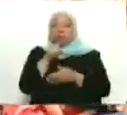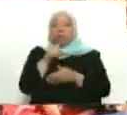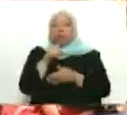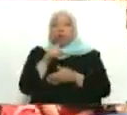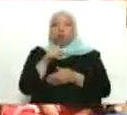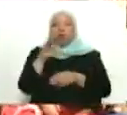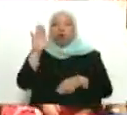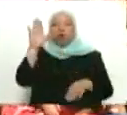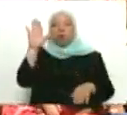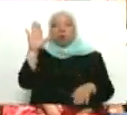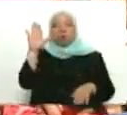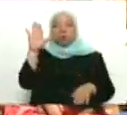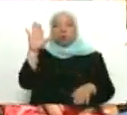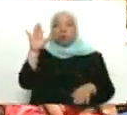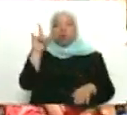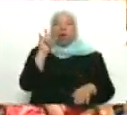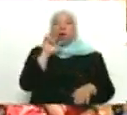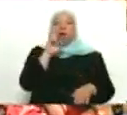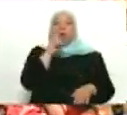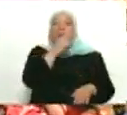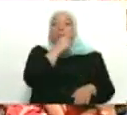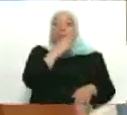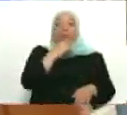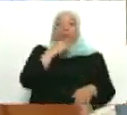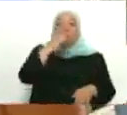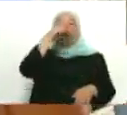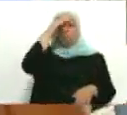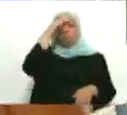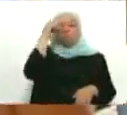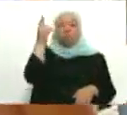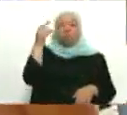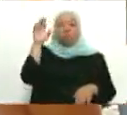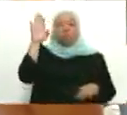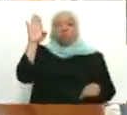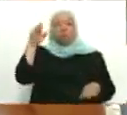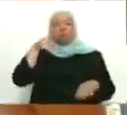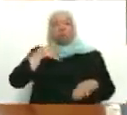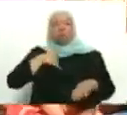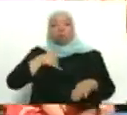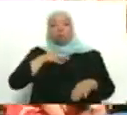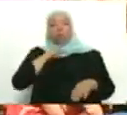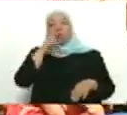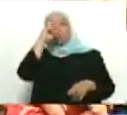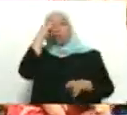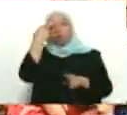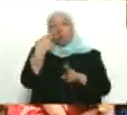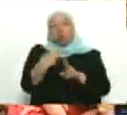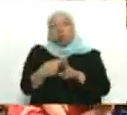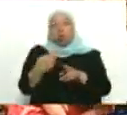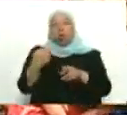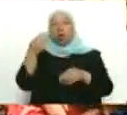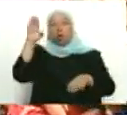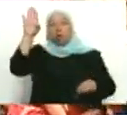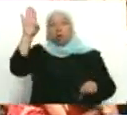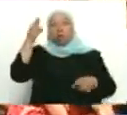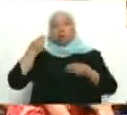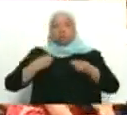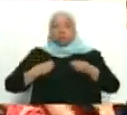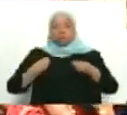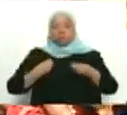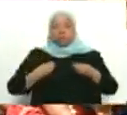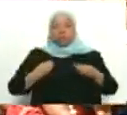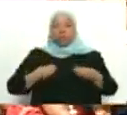de mis padres. Juro por mi honor. Juro por mi vida. Juro por